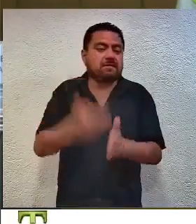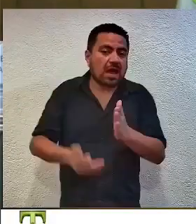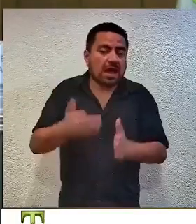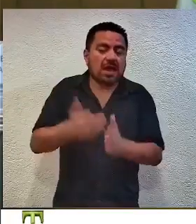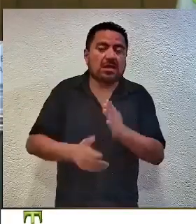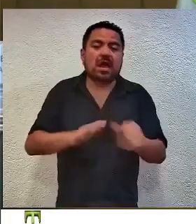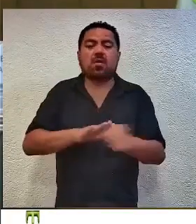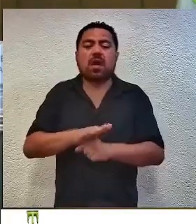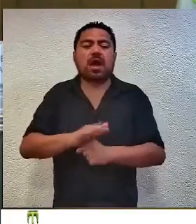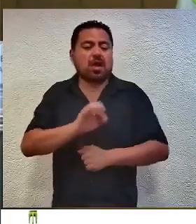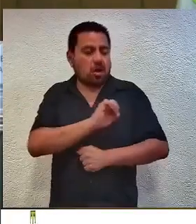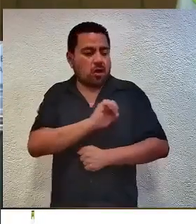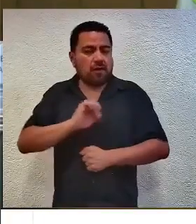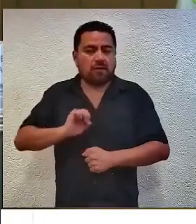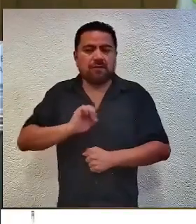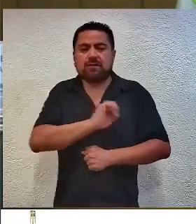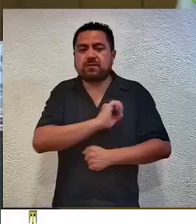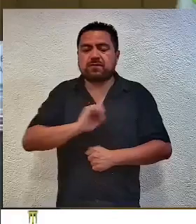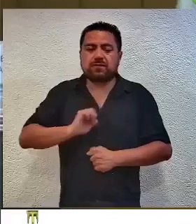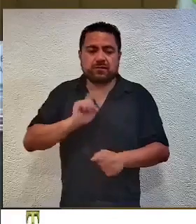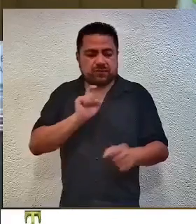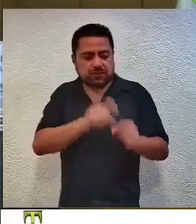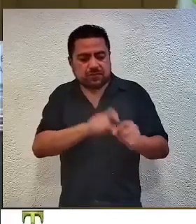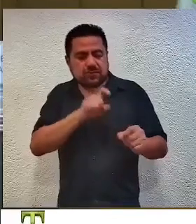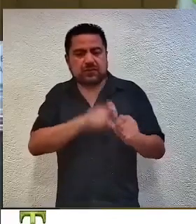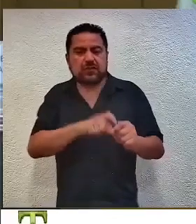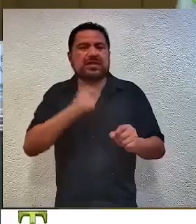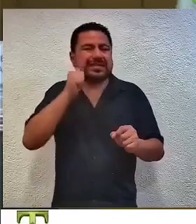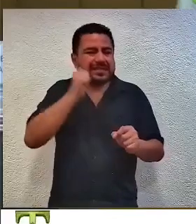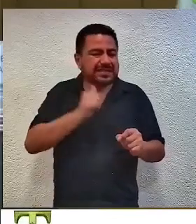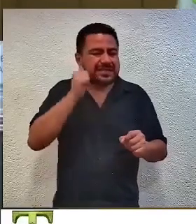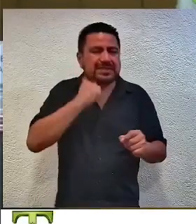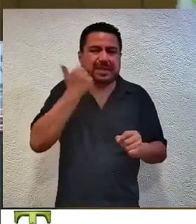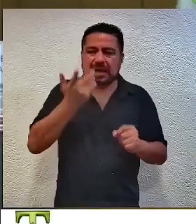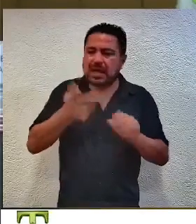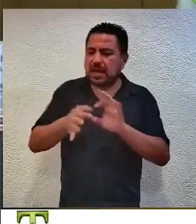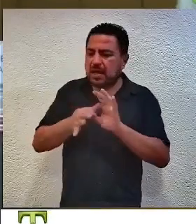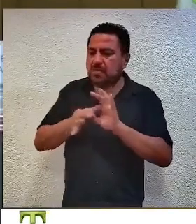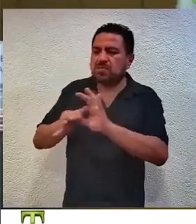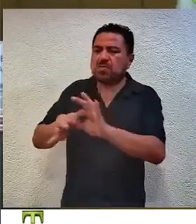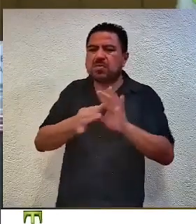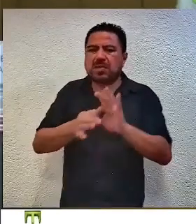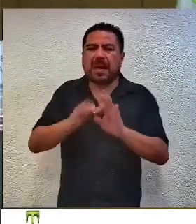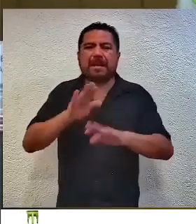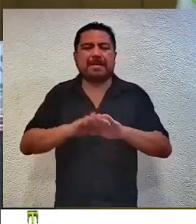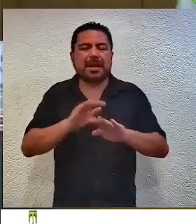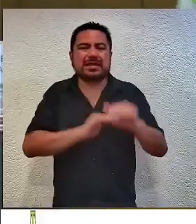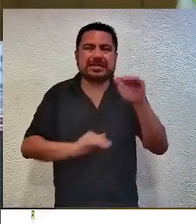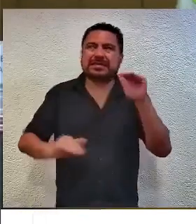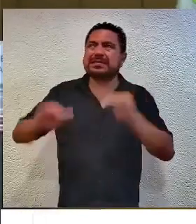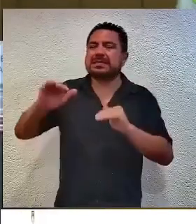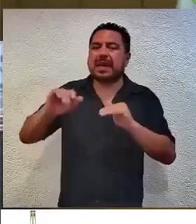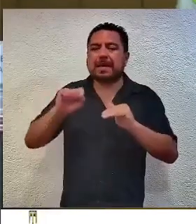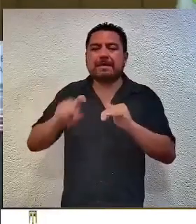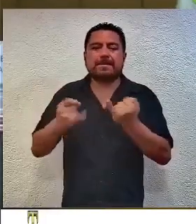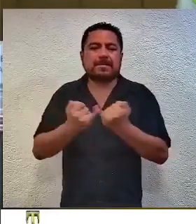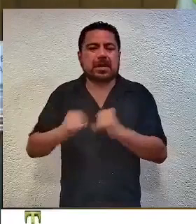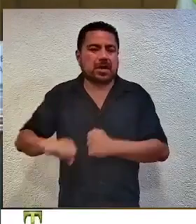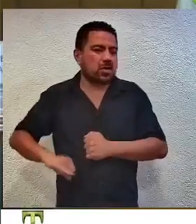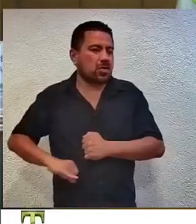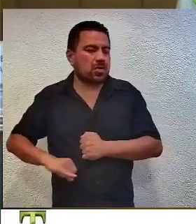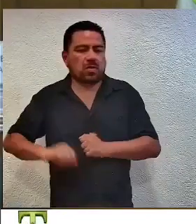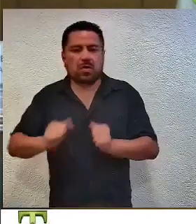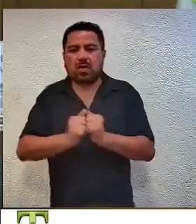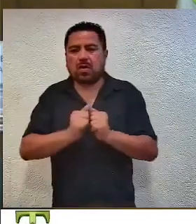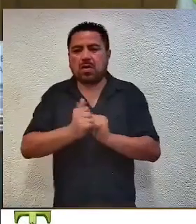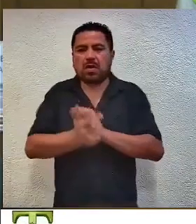la obligación de los militantes de buscar siempre la unidad y causas más elevadas que sus propios intereses, por legítimos